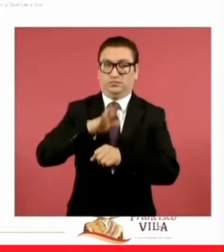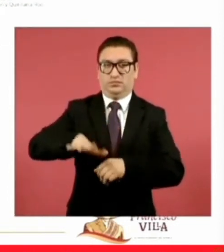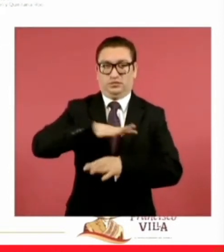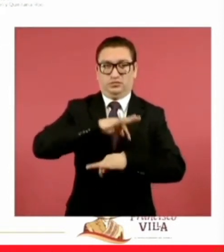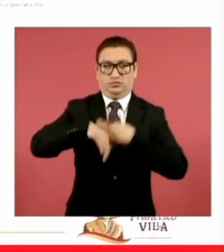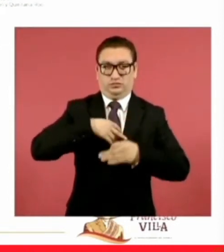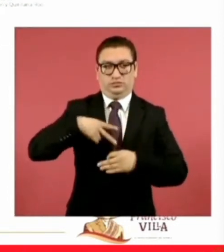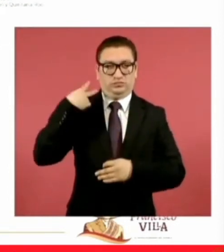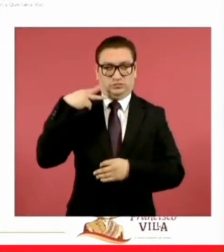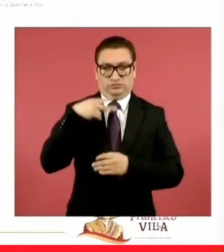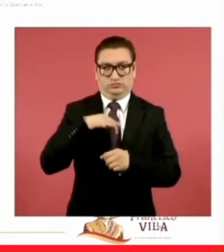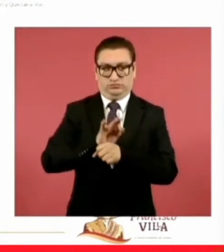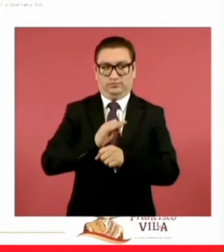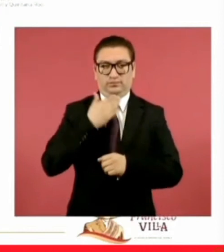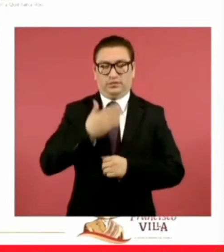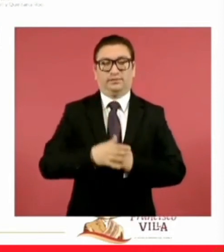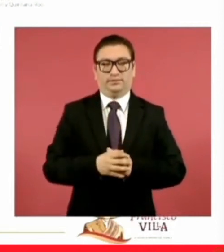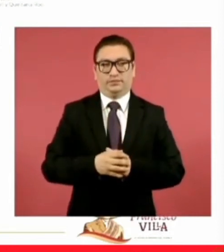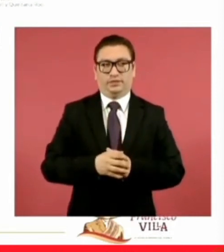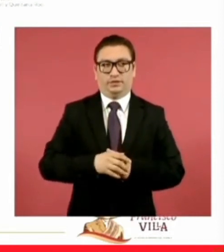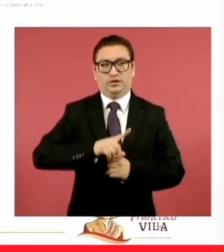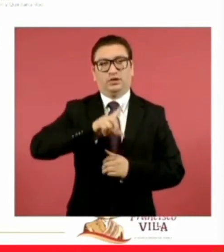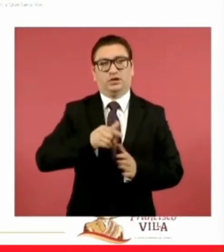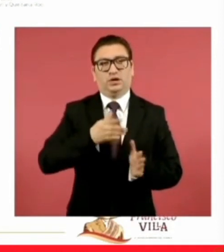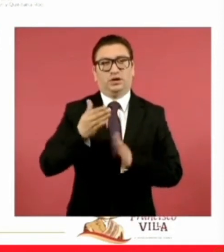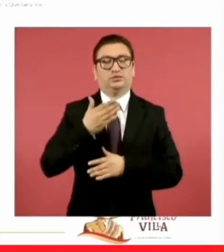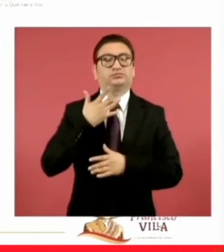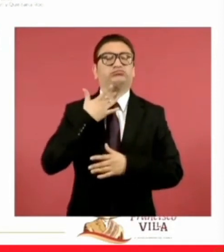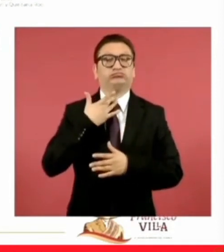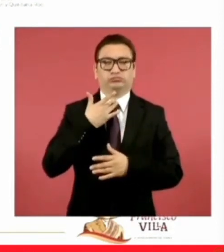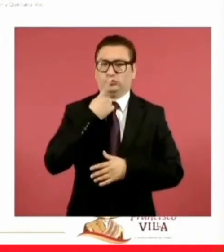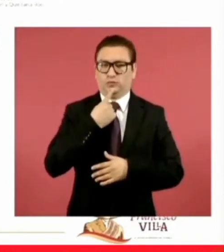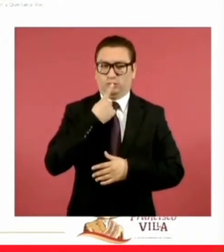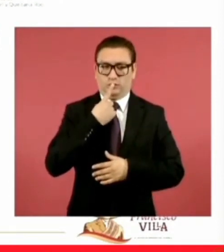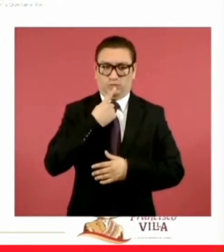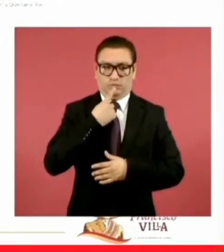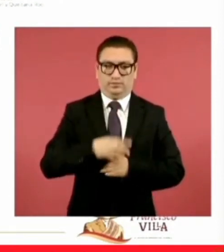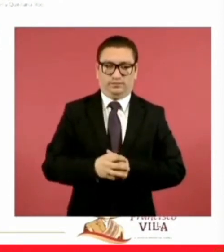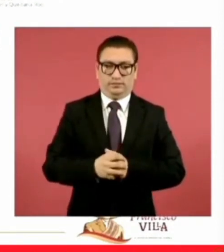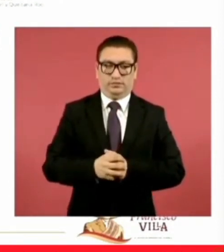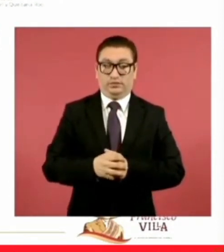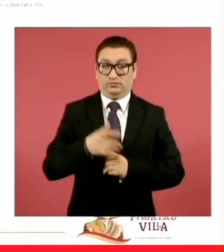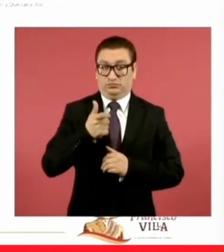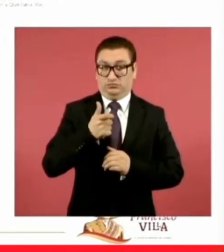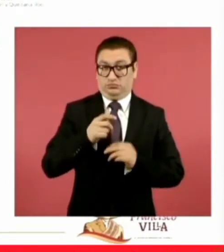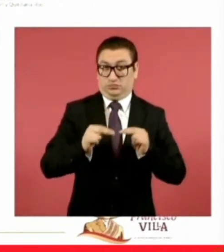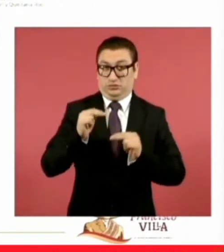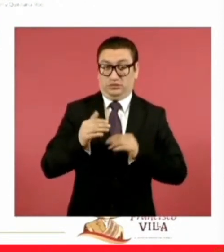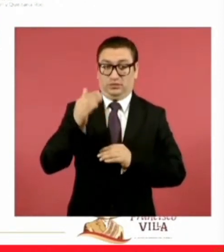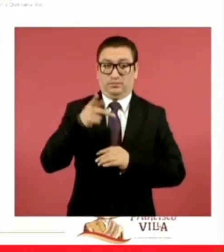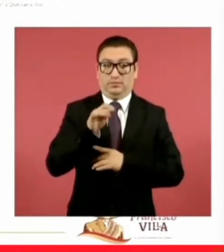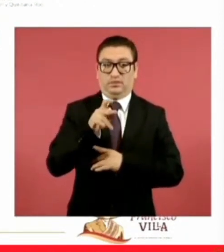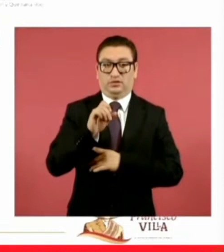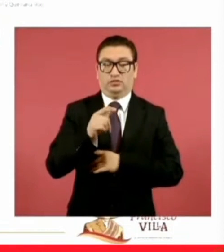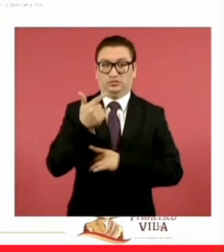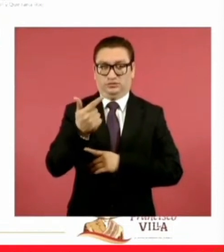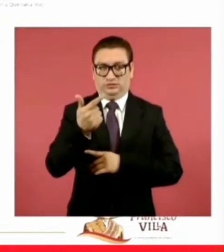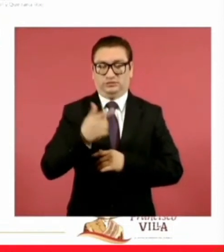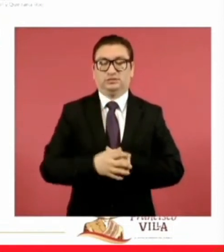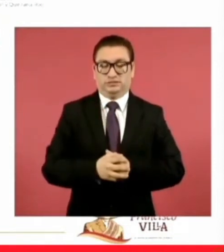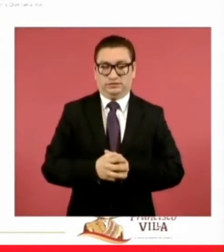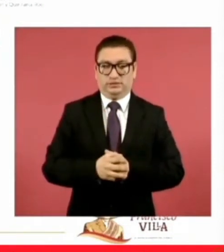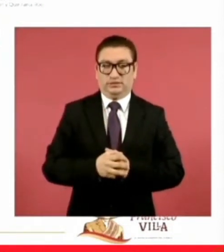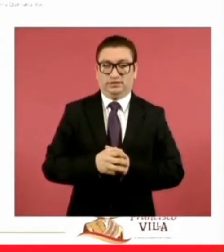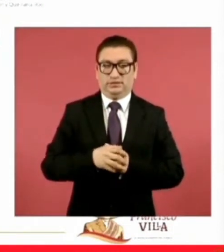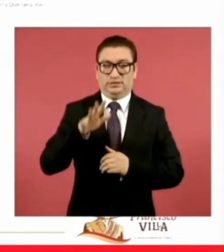en el puerto. Pasando ahora a la gasolina premium de alto octanaje, tenemos de nuevo a Petro7, que en